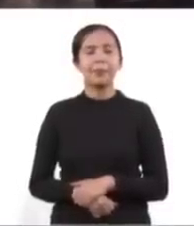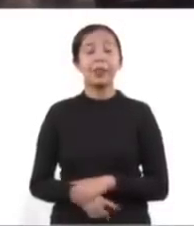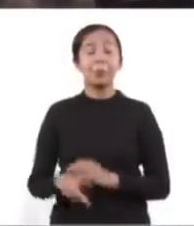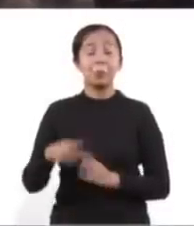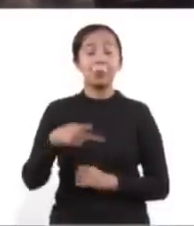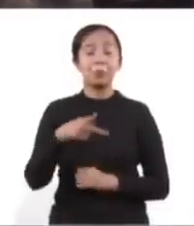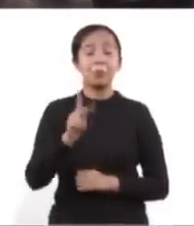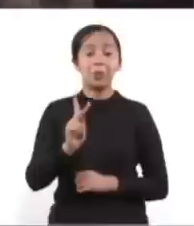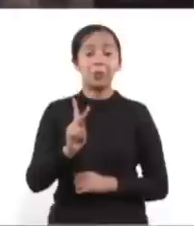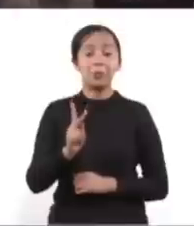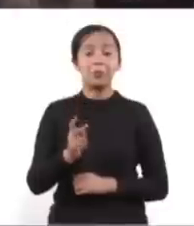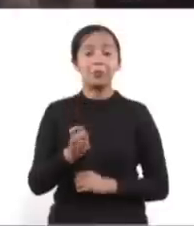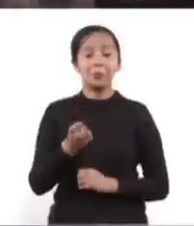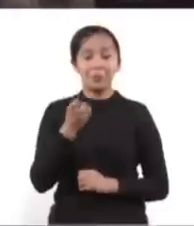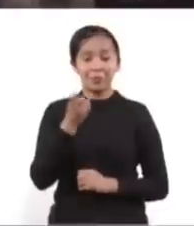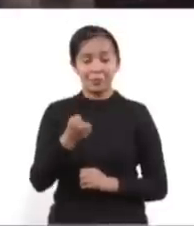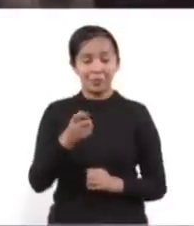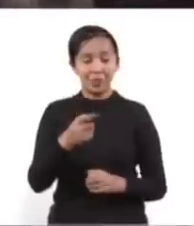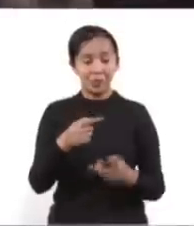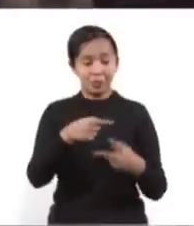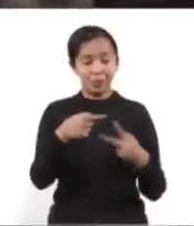pero son orgullo del país.